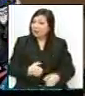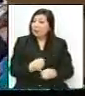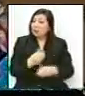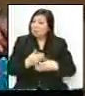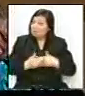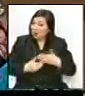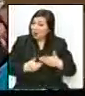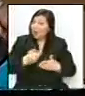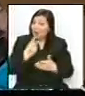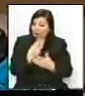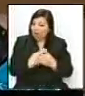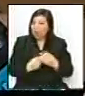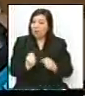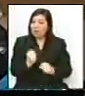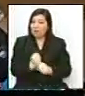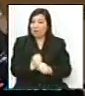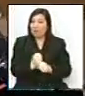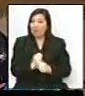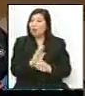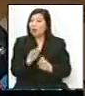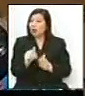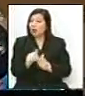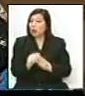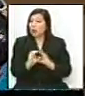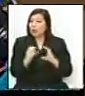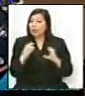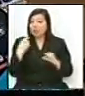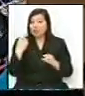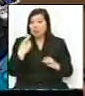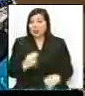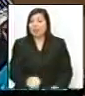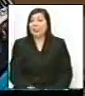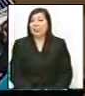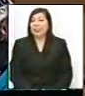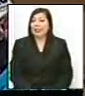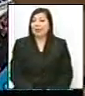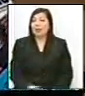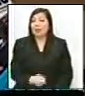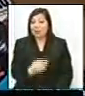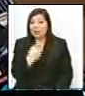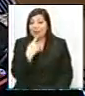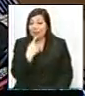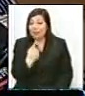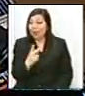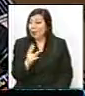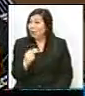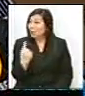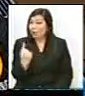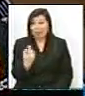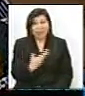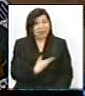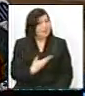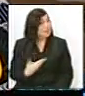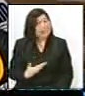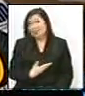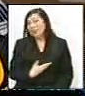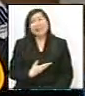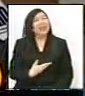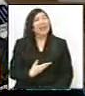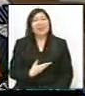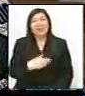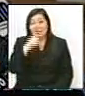poco a poco la confianza en toda su clase política, ¿no? Como usted bien lo ha dicho, no solamente es el presidente de la